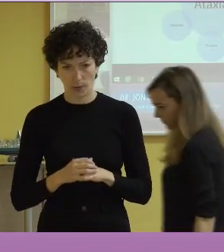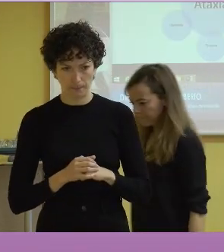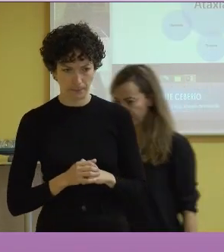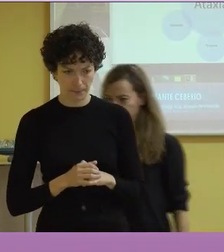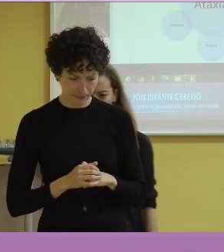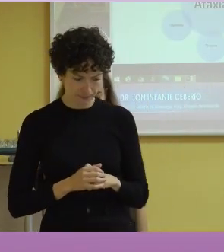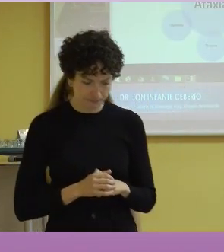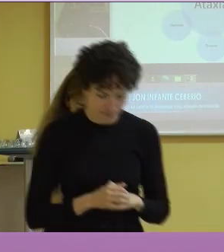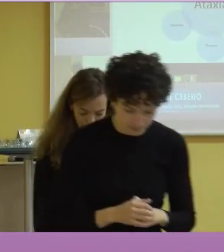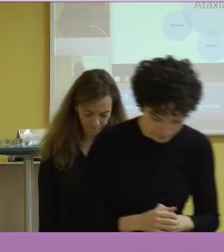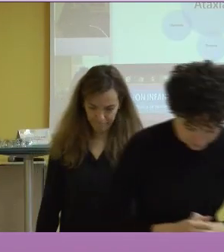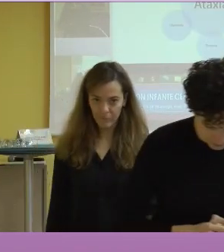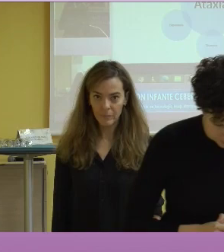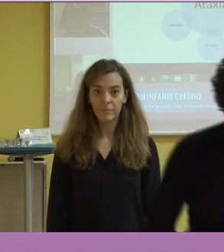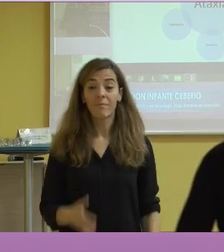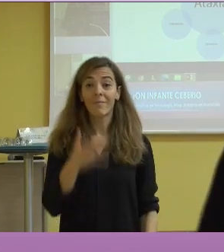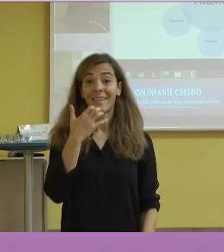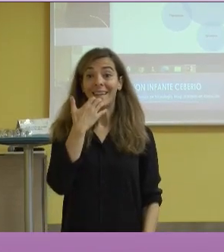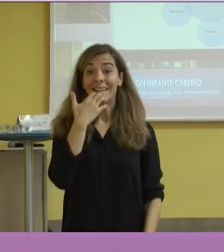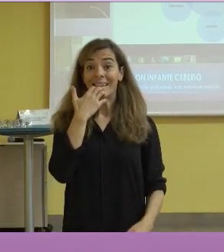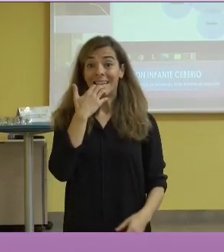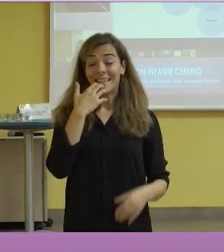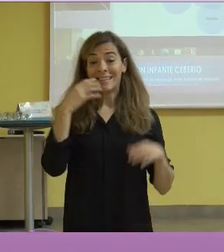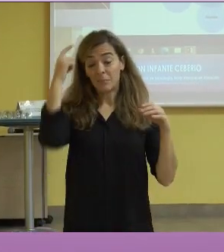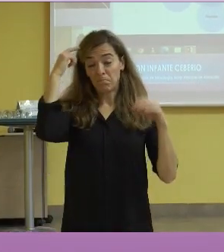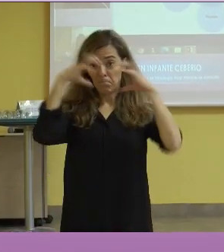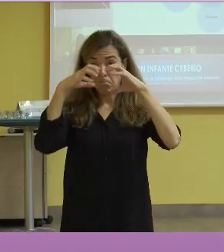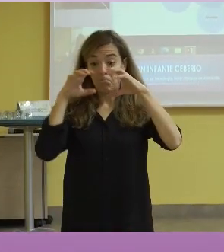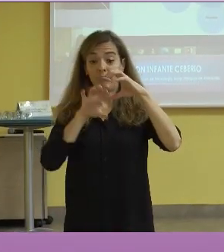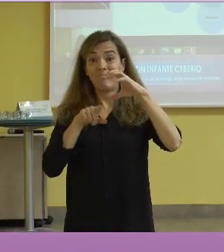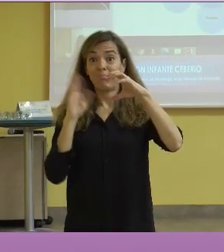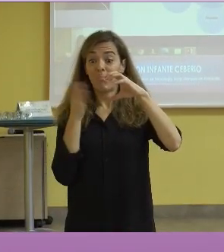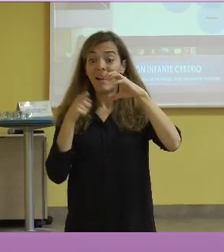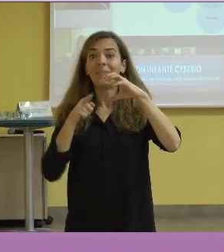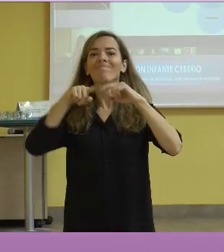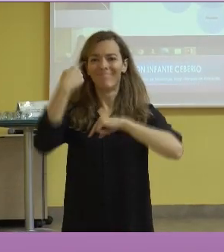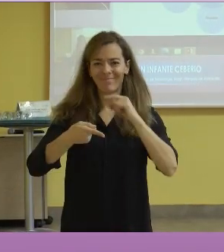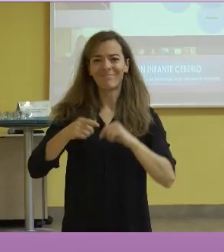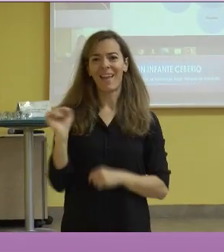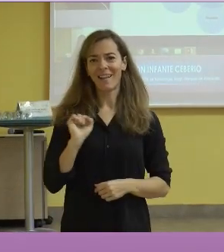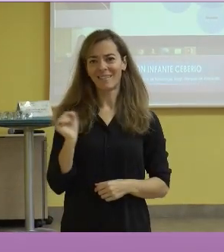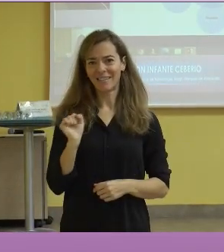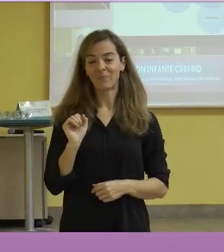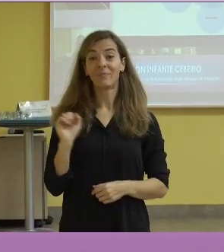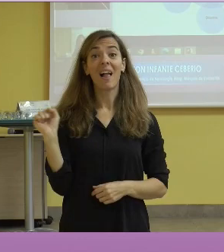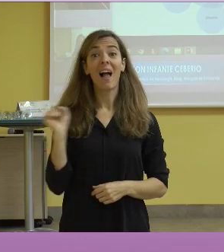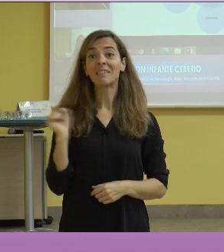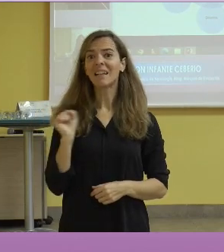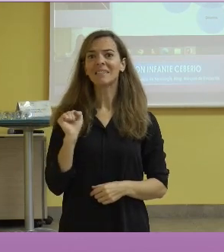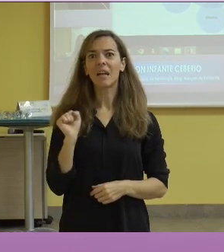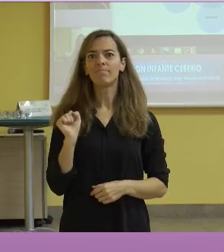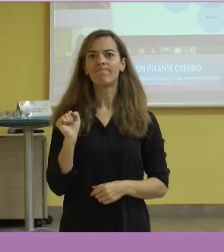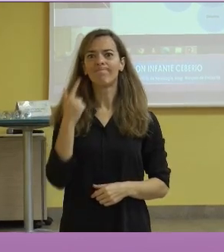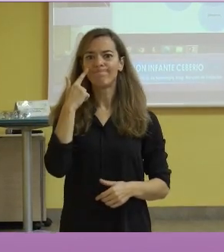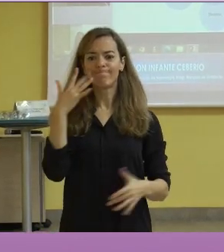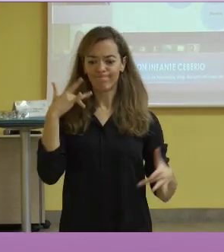Bien, cuando se estropea, se lesiona, se daña el cerebelo, aparece la ataxia, ¿vale? Y la ataxia, ¿cuáles van a ser las